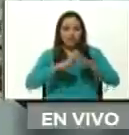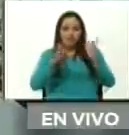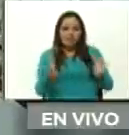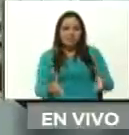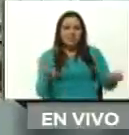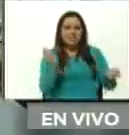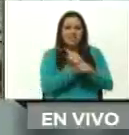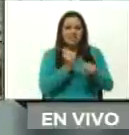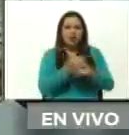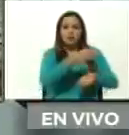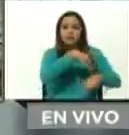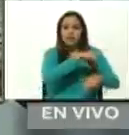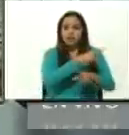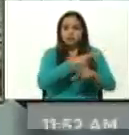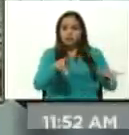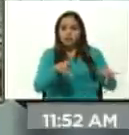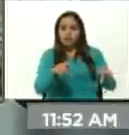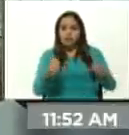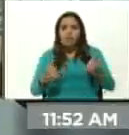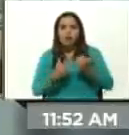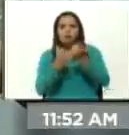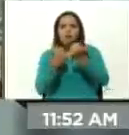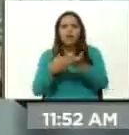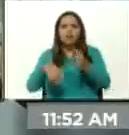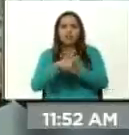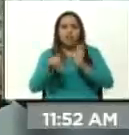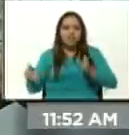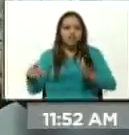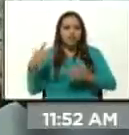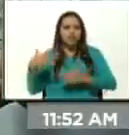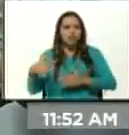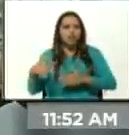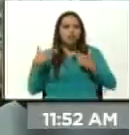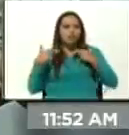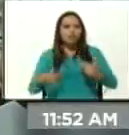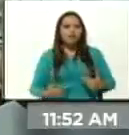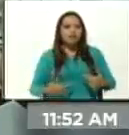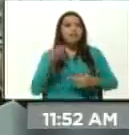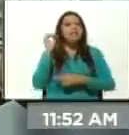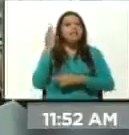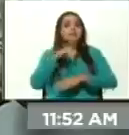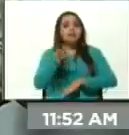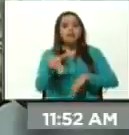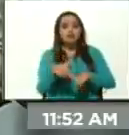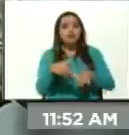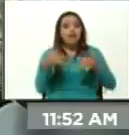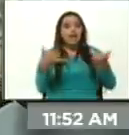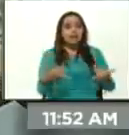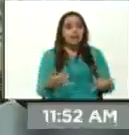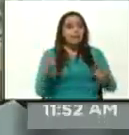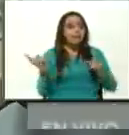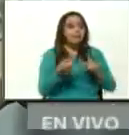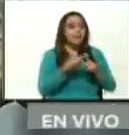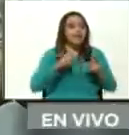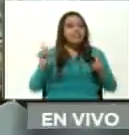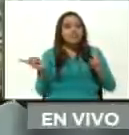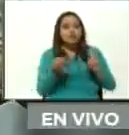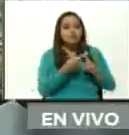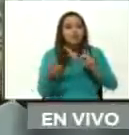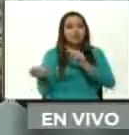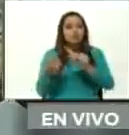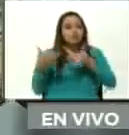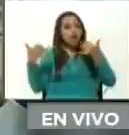del Ministerio Público en favor de los derechos humanos y que la actual Asamblea Nacional en primera, segunda discusión